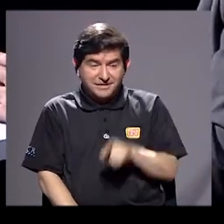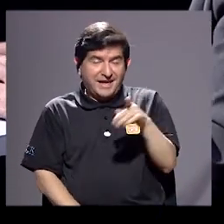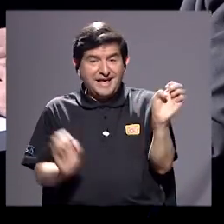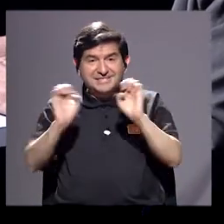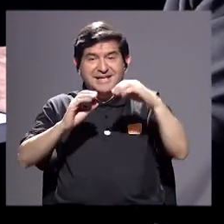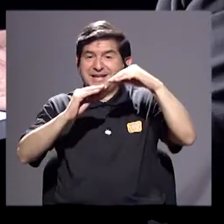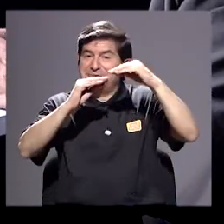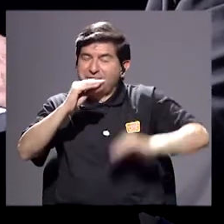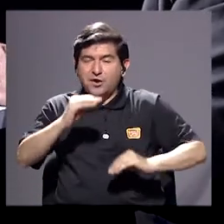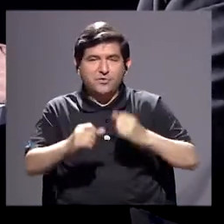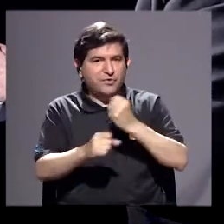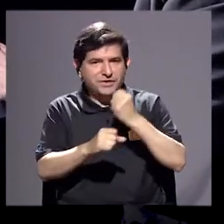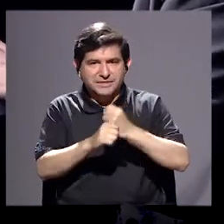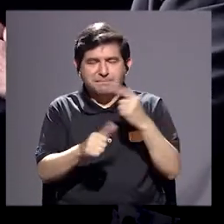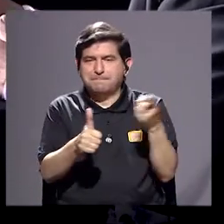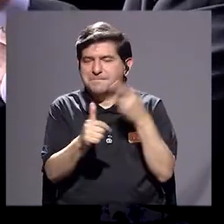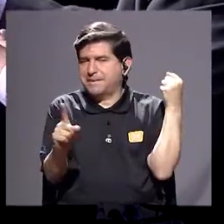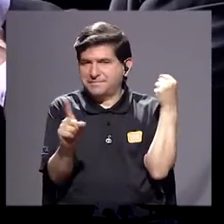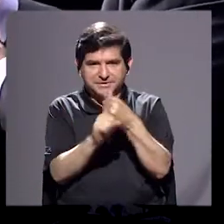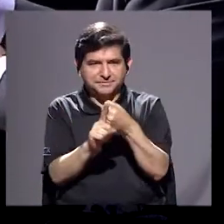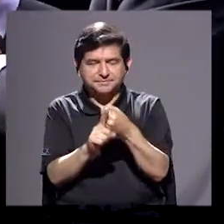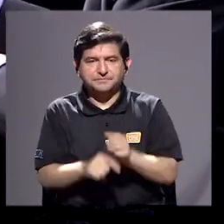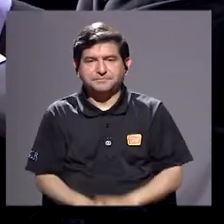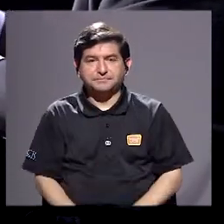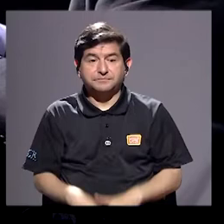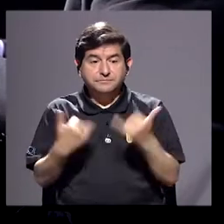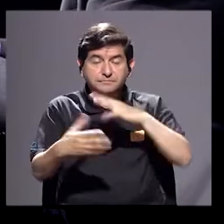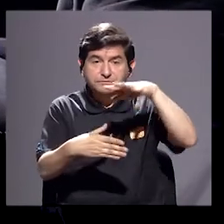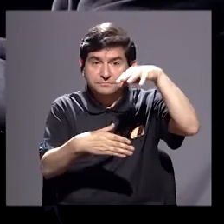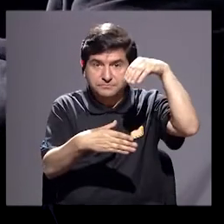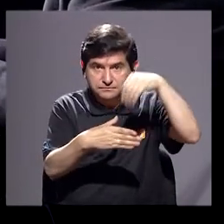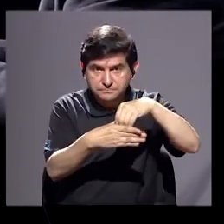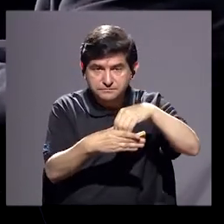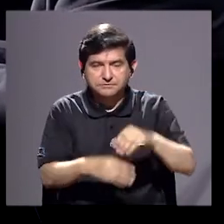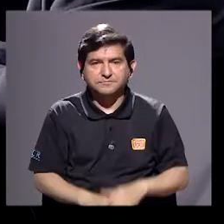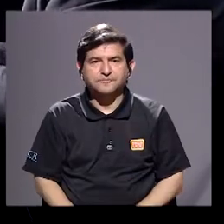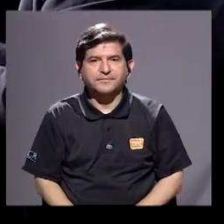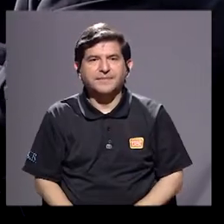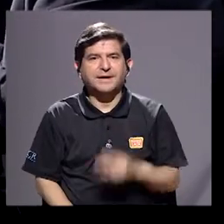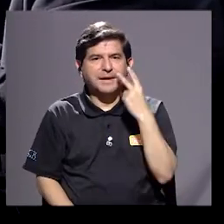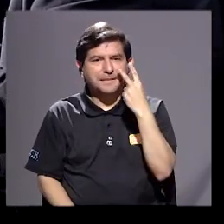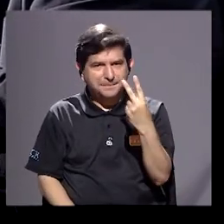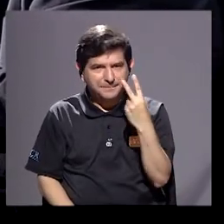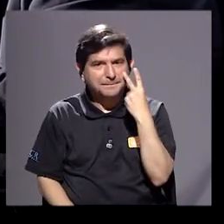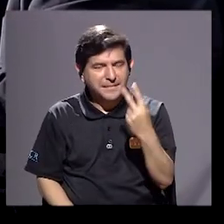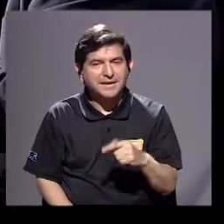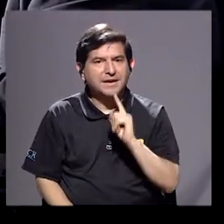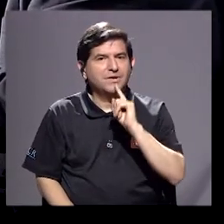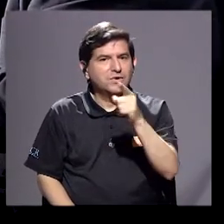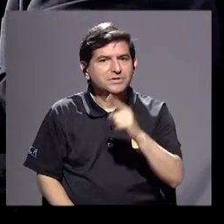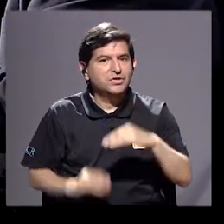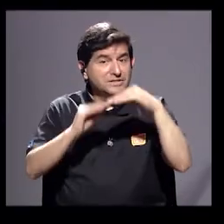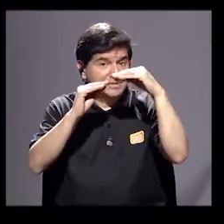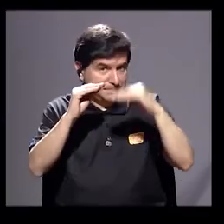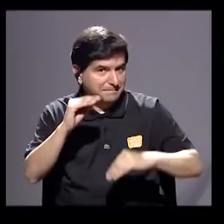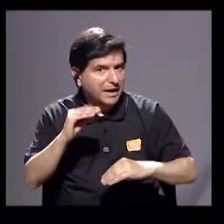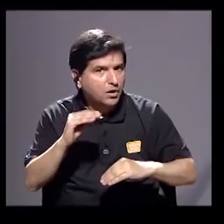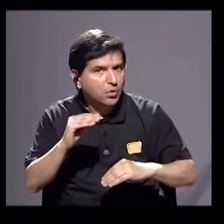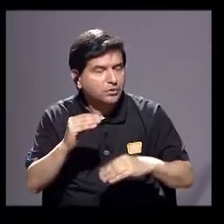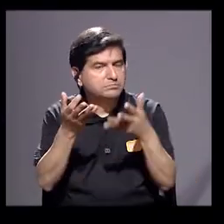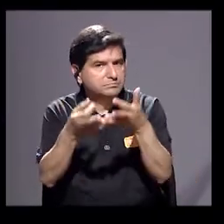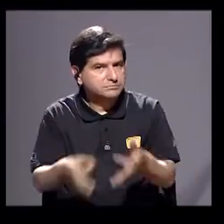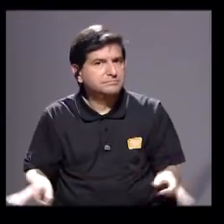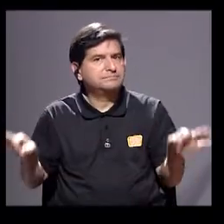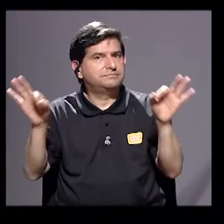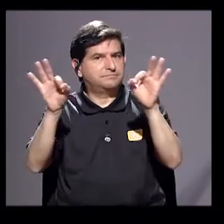emergencia menor y la trabajamos como primer impacto aquí es donde vamos al contexto ya que más bien cuando usted dice menor sería